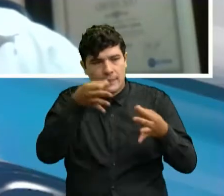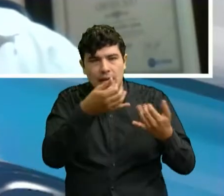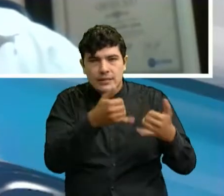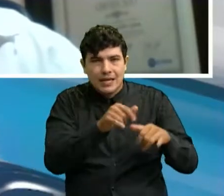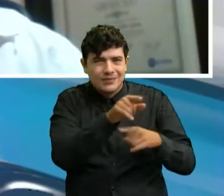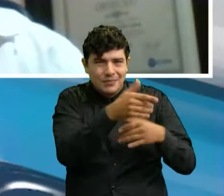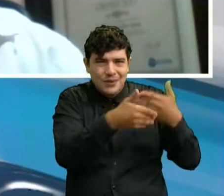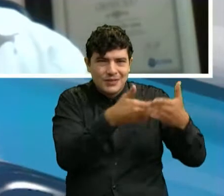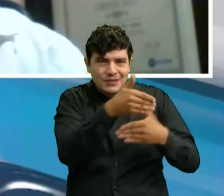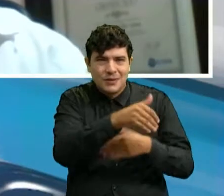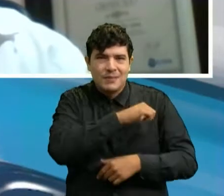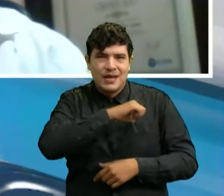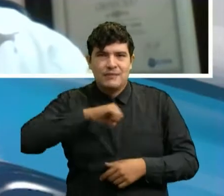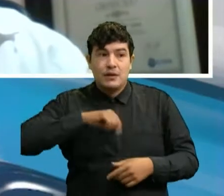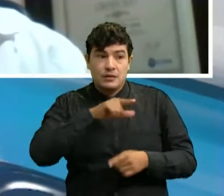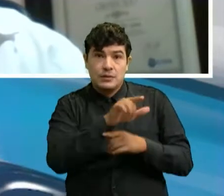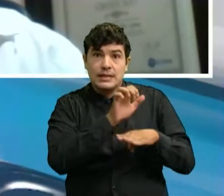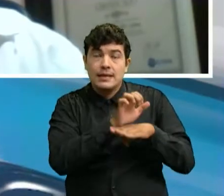privado porque ya tiene